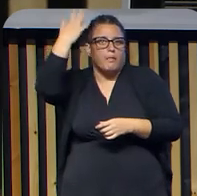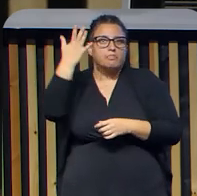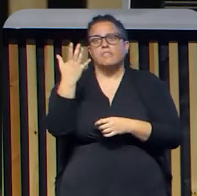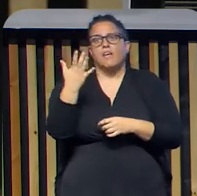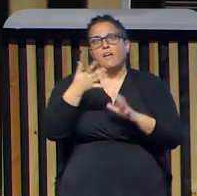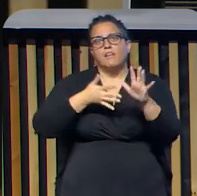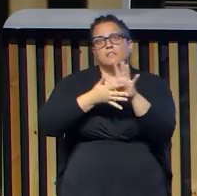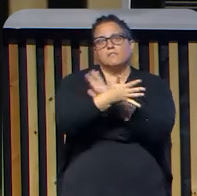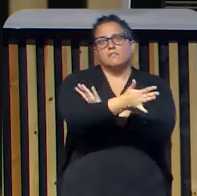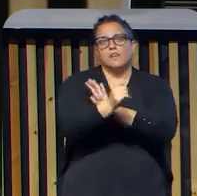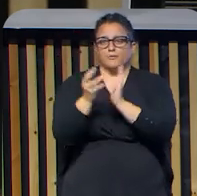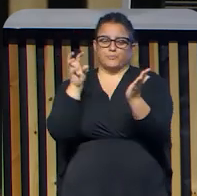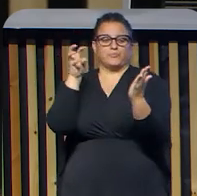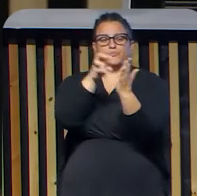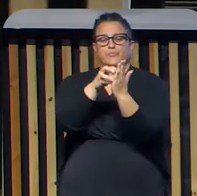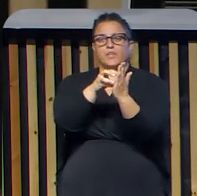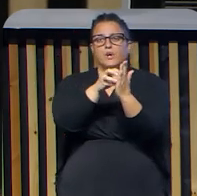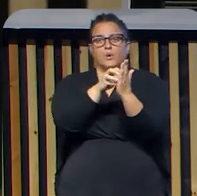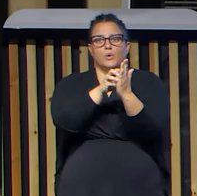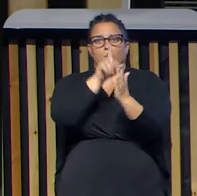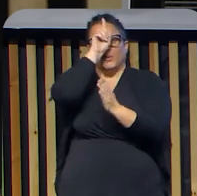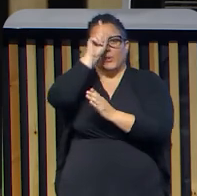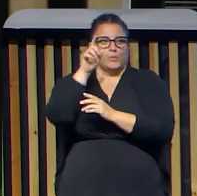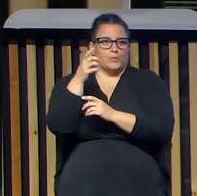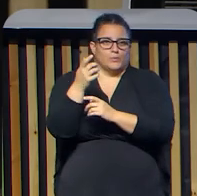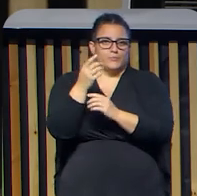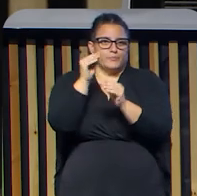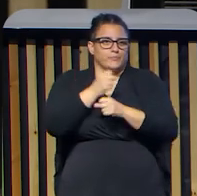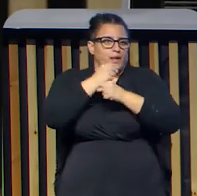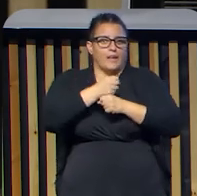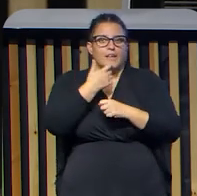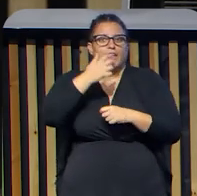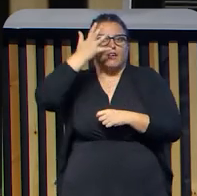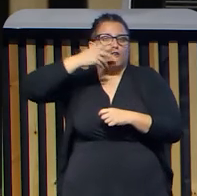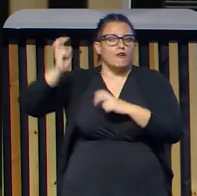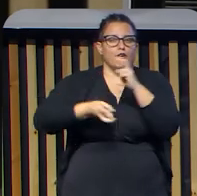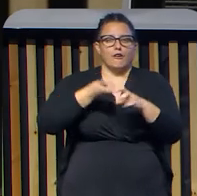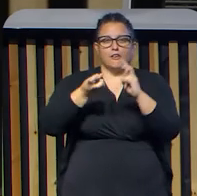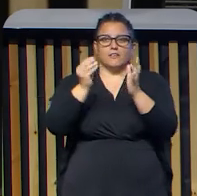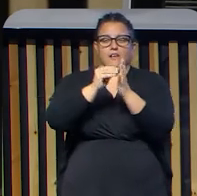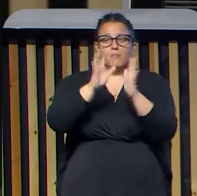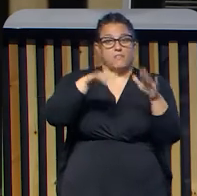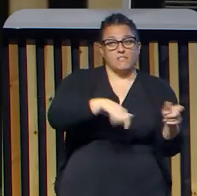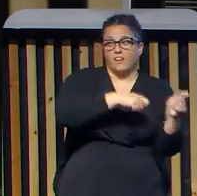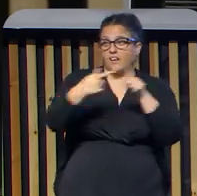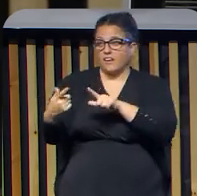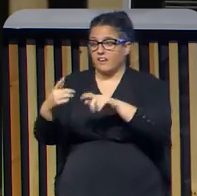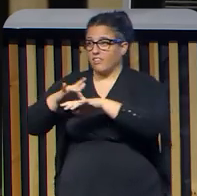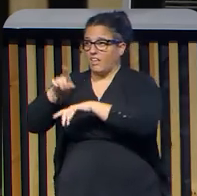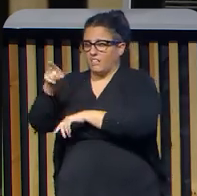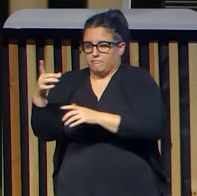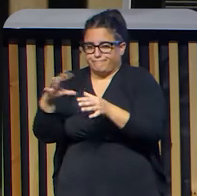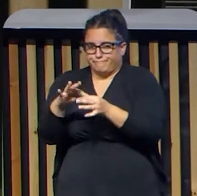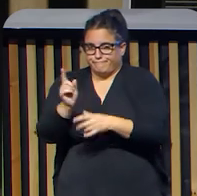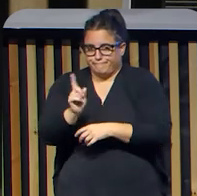dejaos de decir cosas raras entonces tiene que haber alguien que desde el principio diga cuáles son las limitaciones de los sistemas